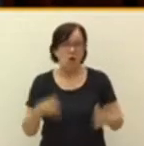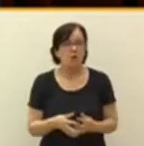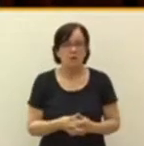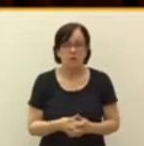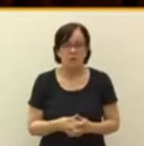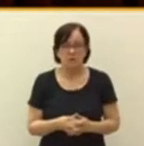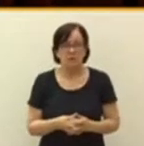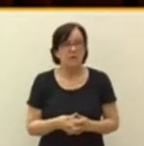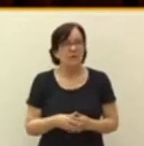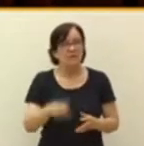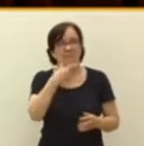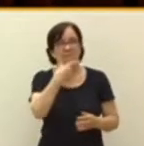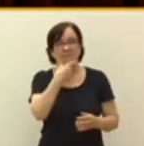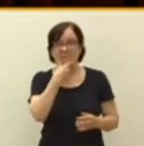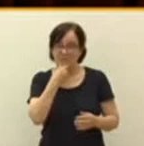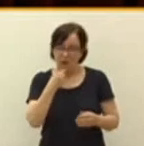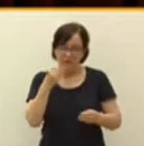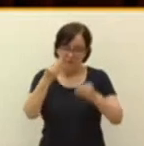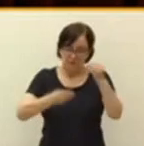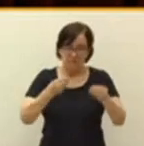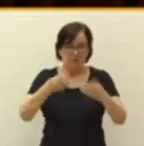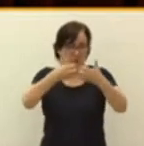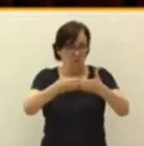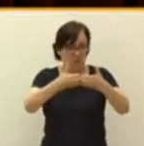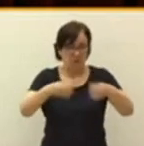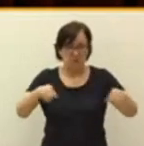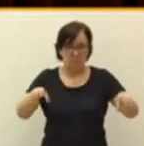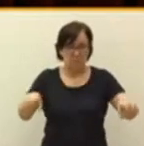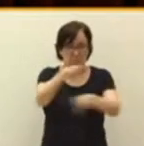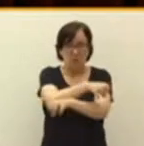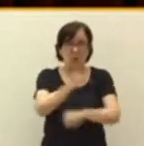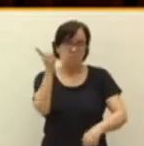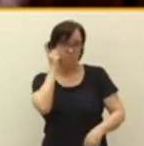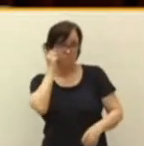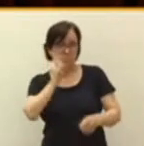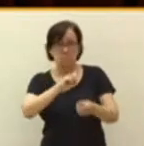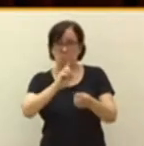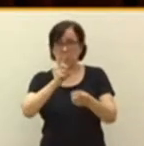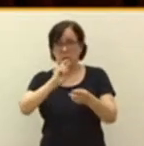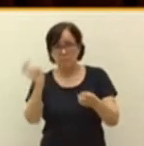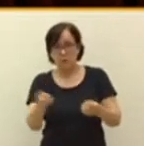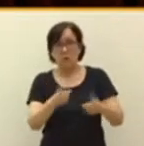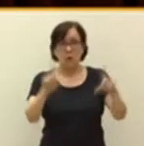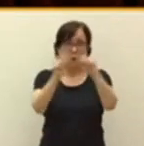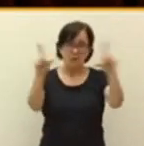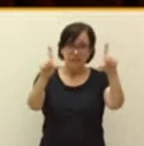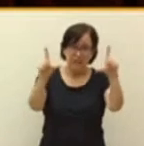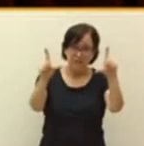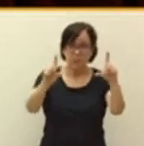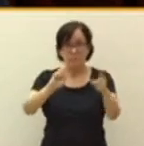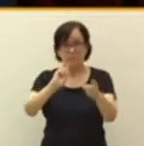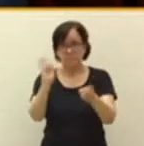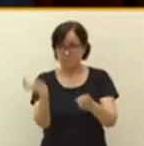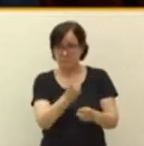ahí habría entrado en conflicto con el tema machista, feminista y todas estas cosas y él habría entrado. O sea, lo del señor